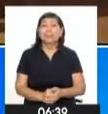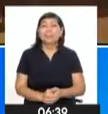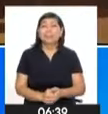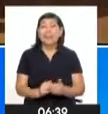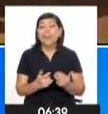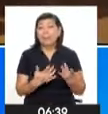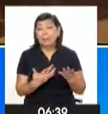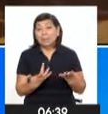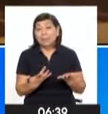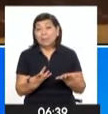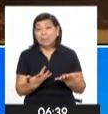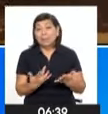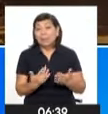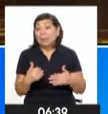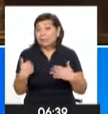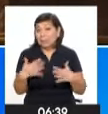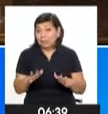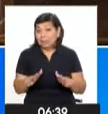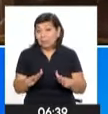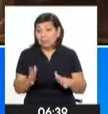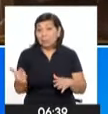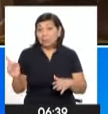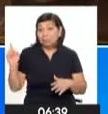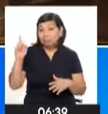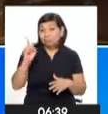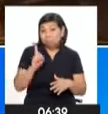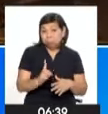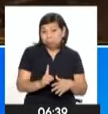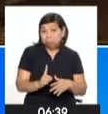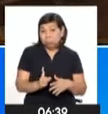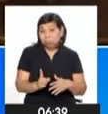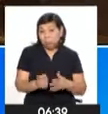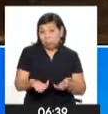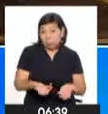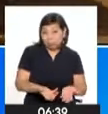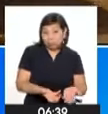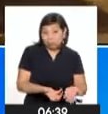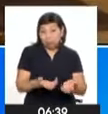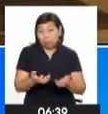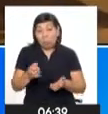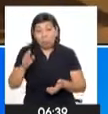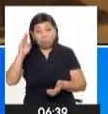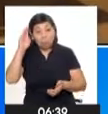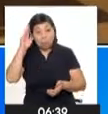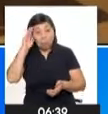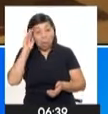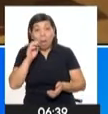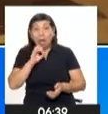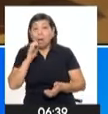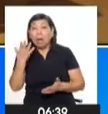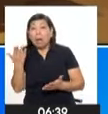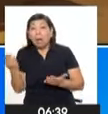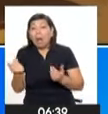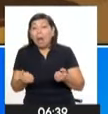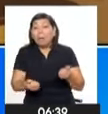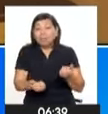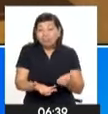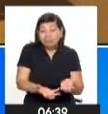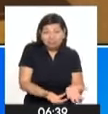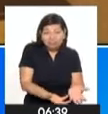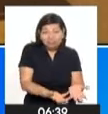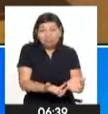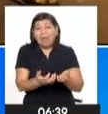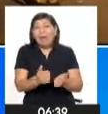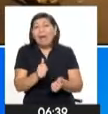Se espera que en breve ya pues llegue hasta aquí una grúa. La policía está coordinando ello para poder retirar este volquete